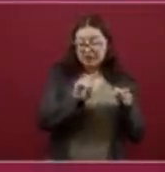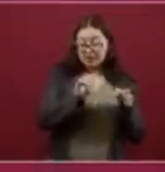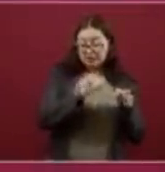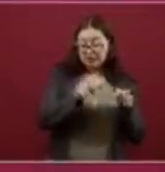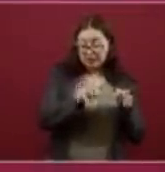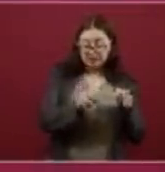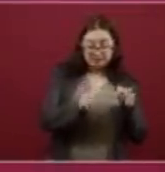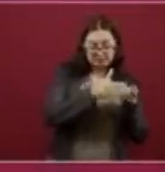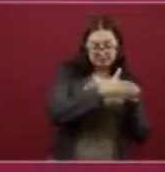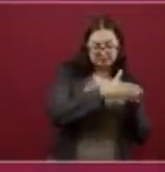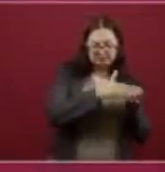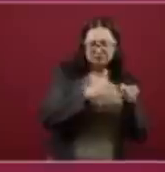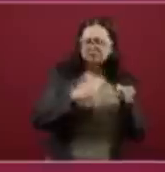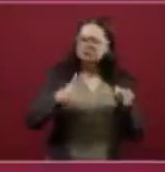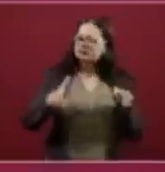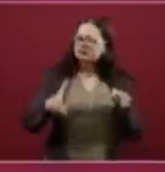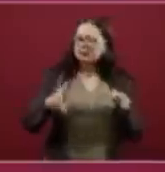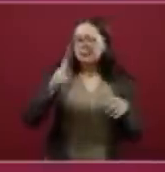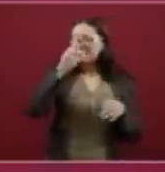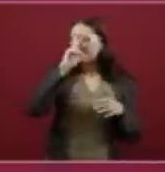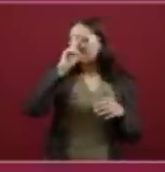desigualdad